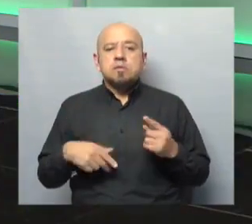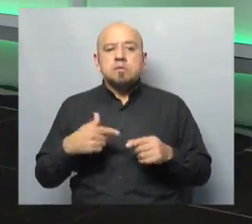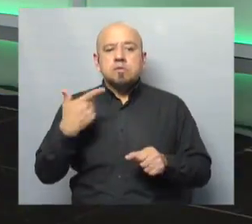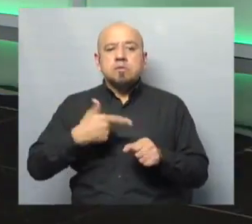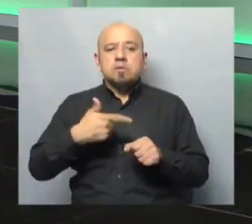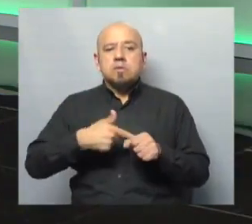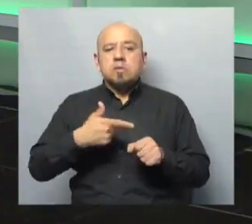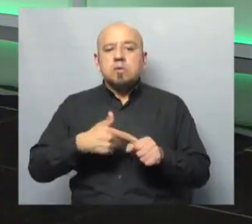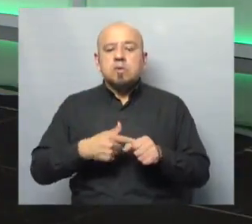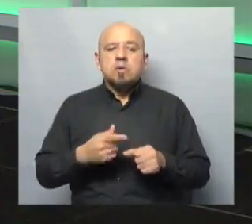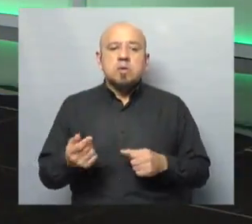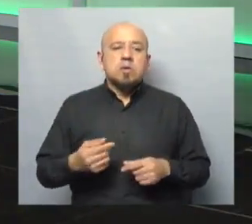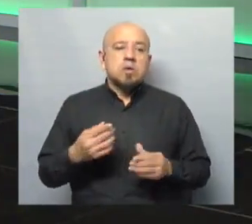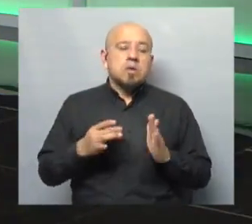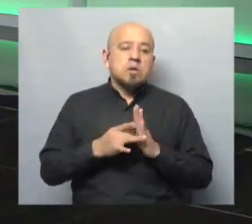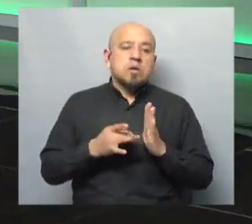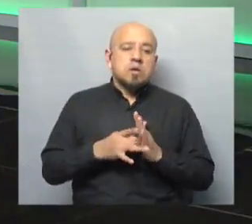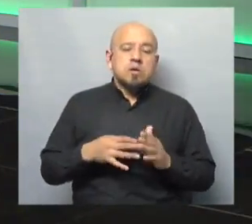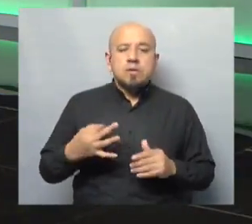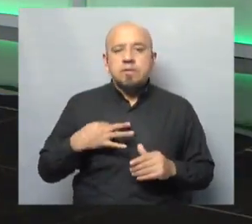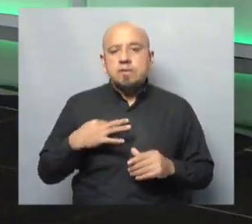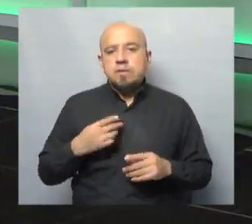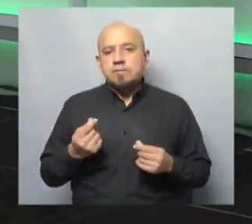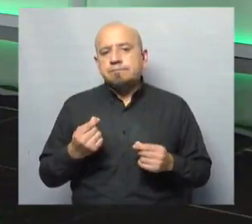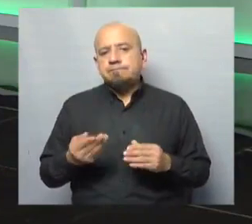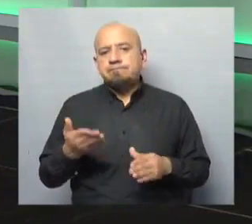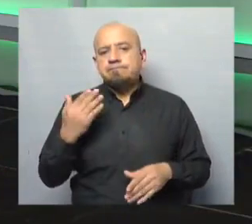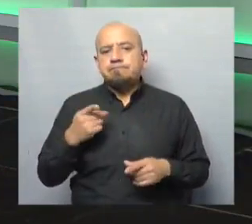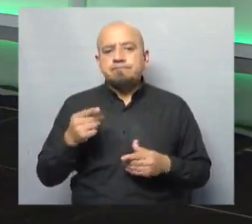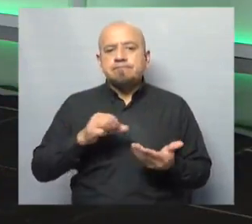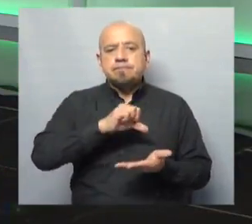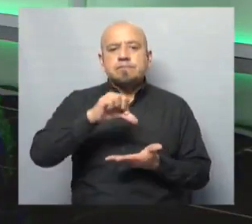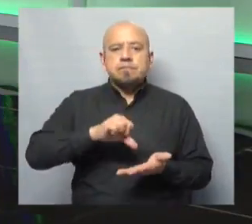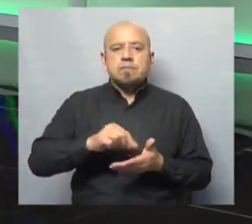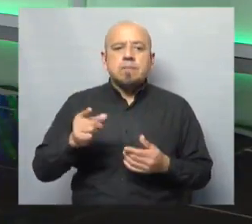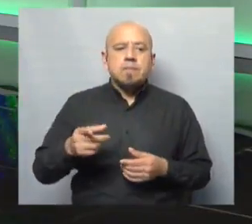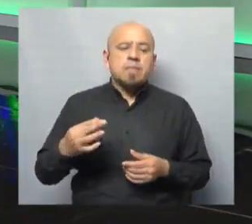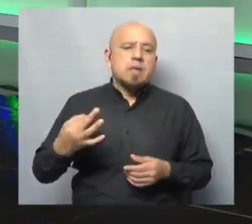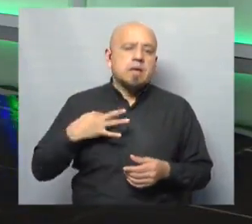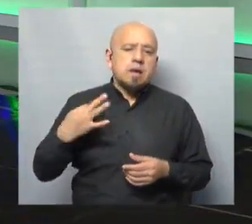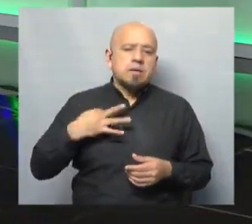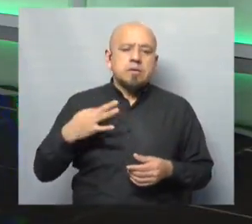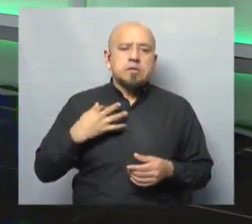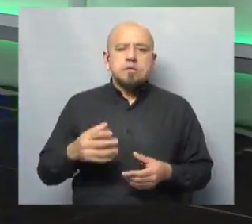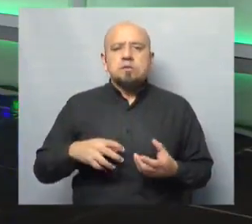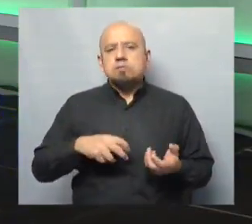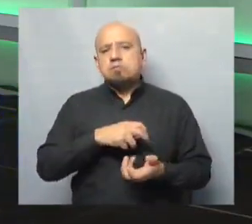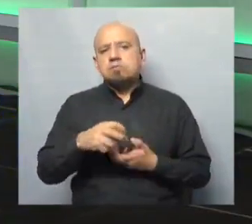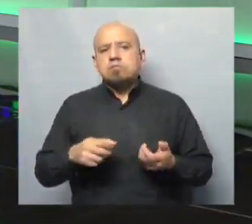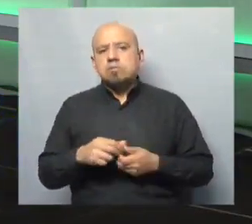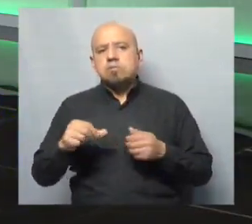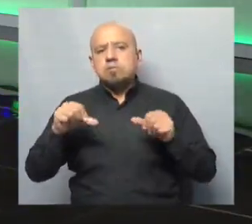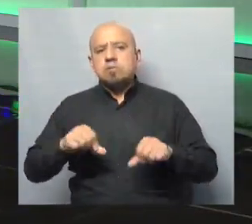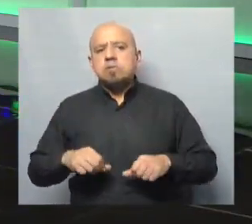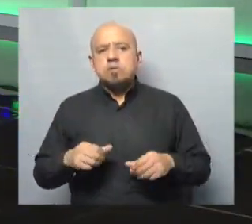y el alto costo de la vida en medio de un caos que ya se sabe vive este país desde hace muchísimo tiempo que cada vez se ha ido agravando más